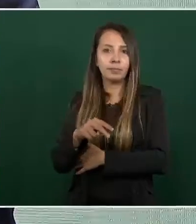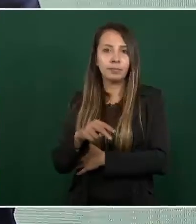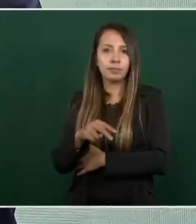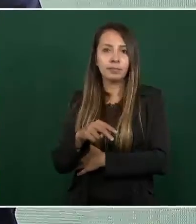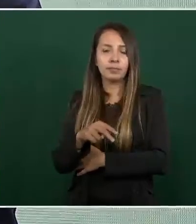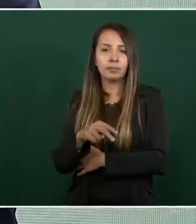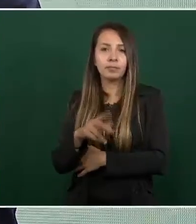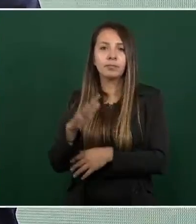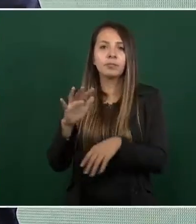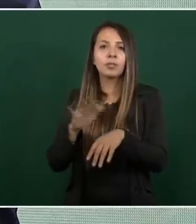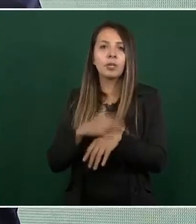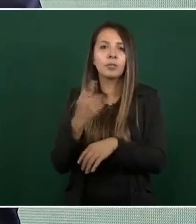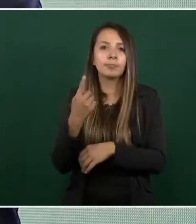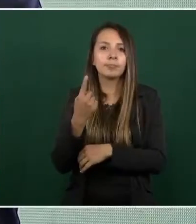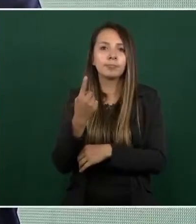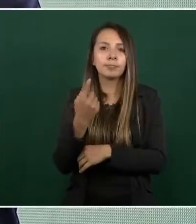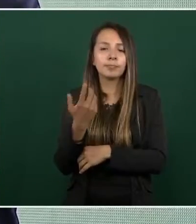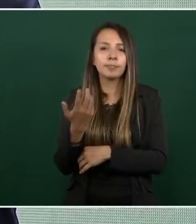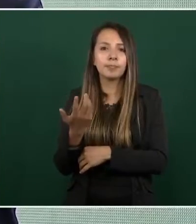porque